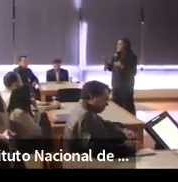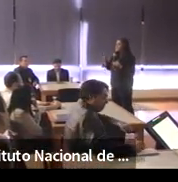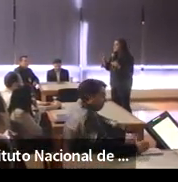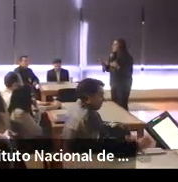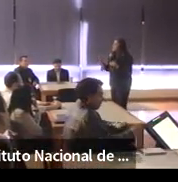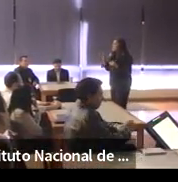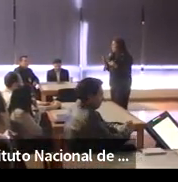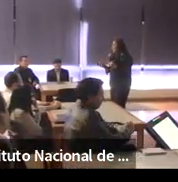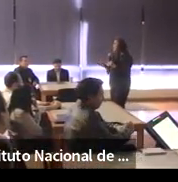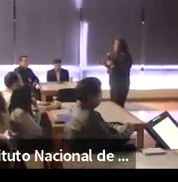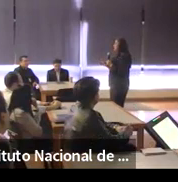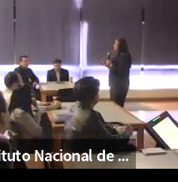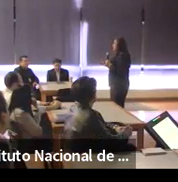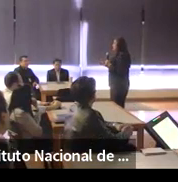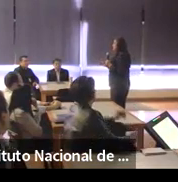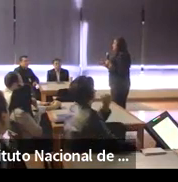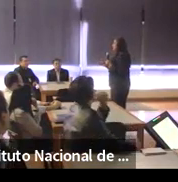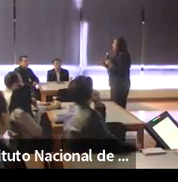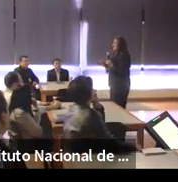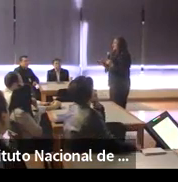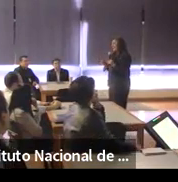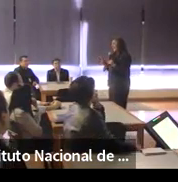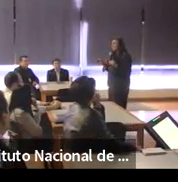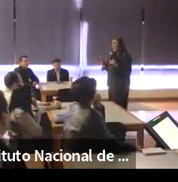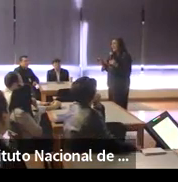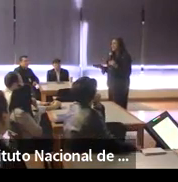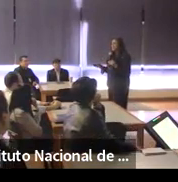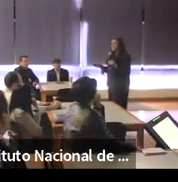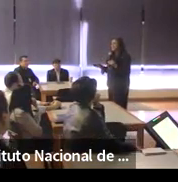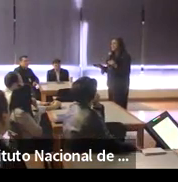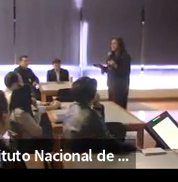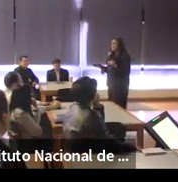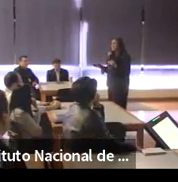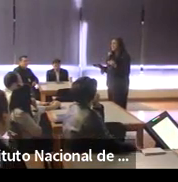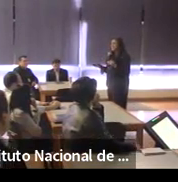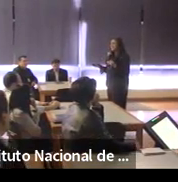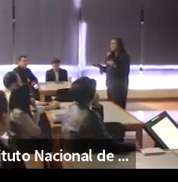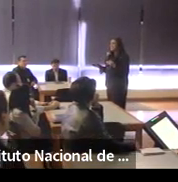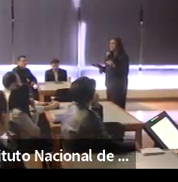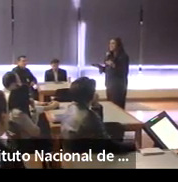te has encontrado con alguien que te cae mal